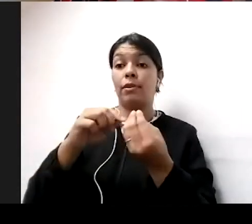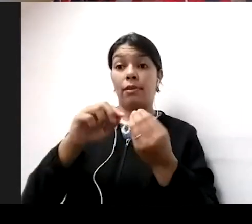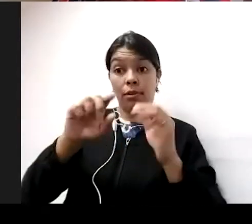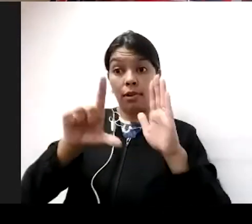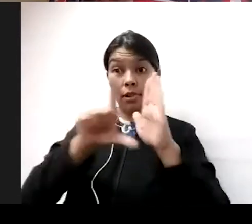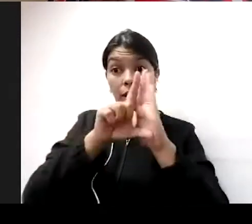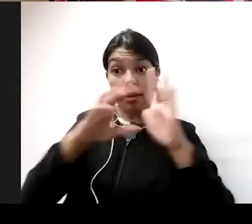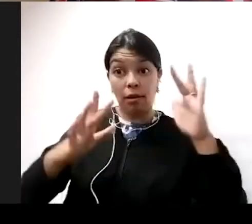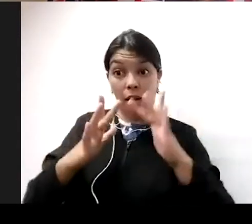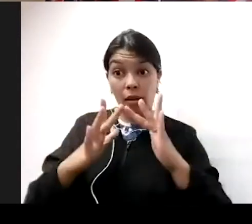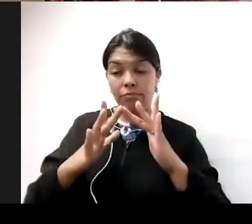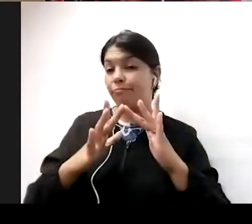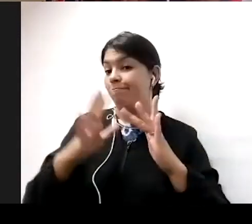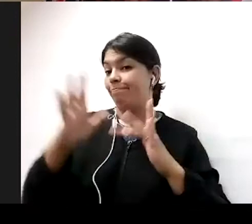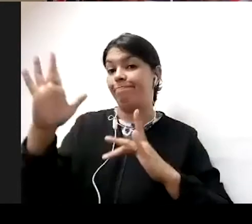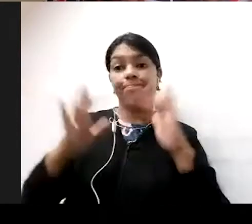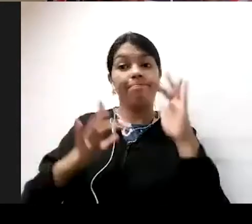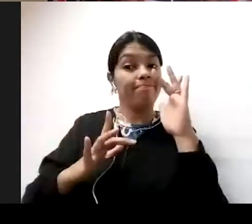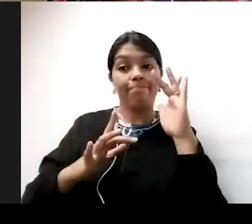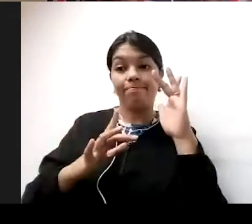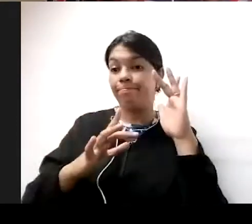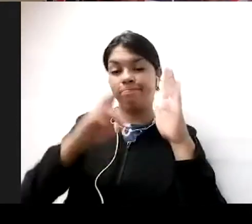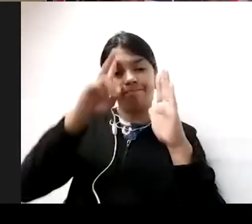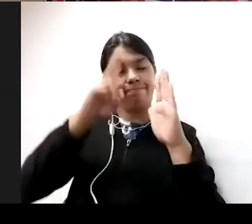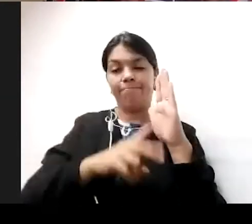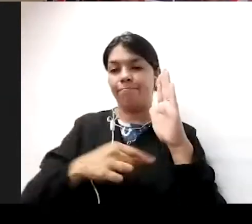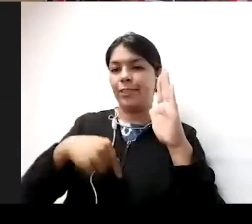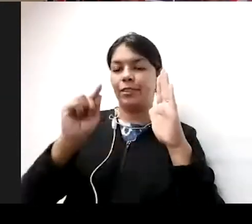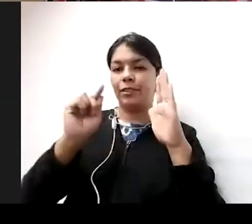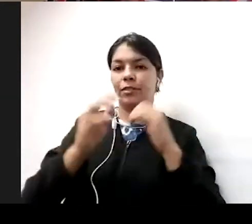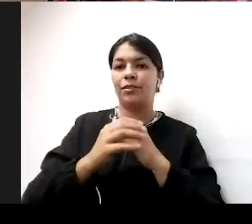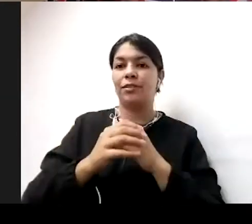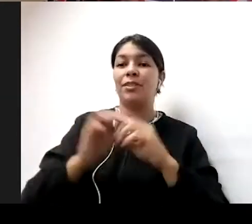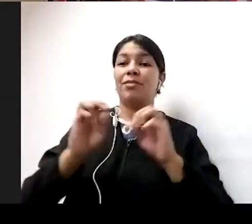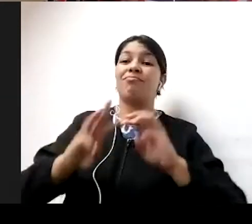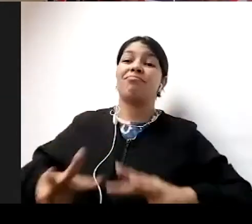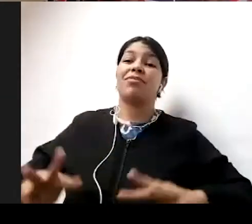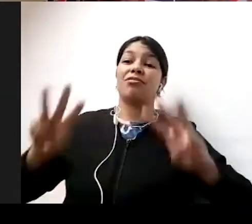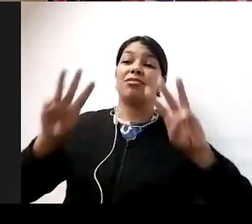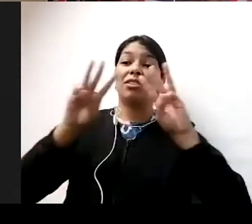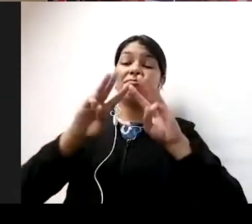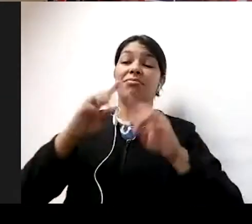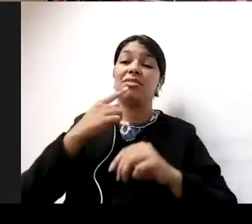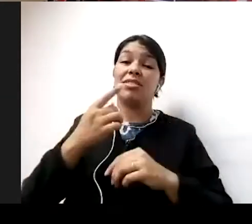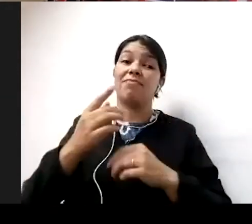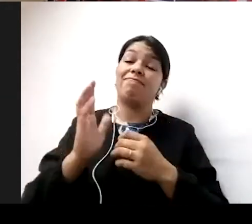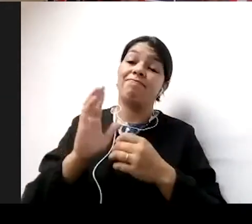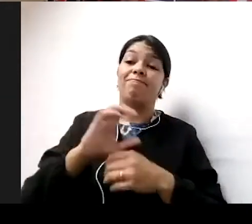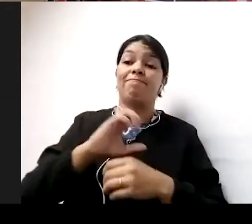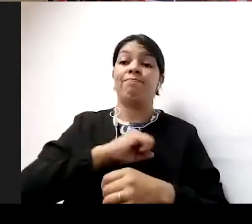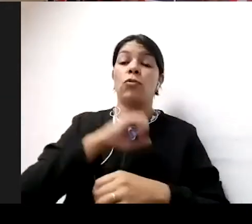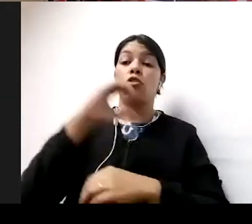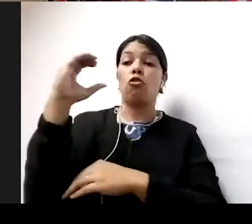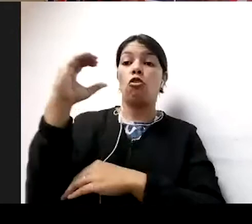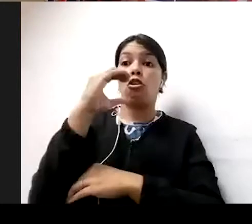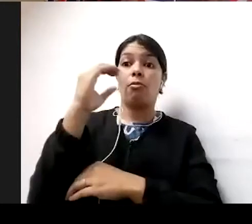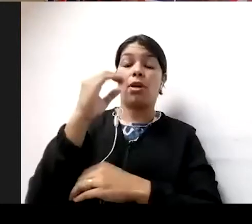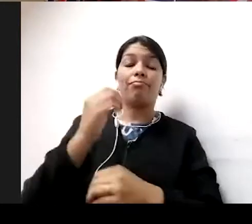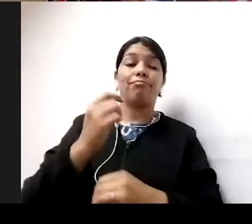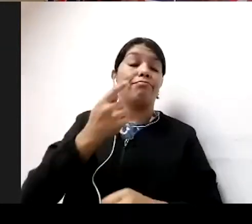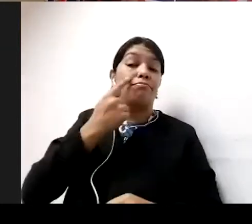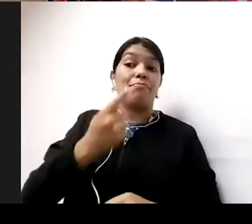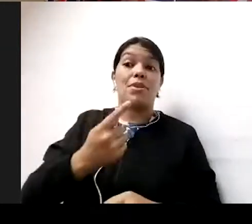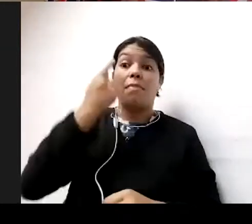ellas, tristemente, y lo dice la Organización Mundial de las Naciones Unidas, que Colombia es el primer productor de la